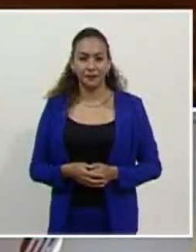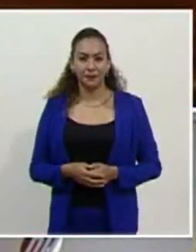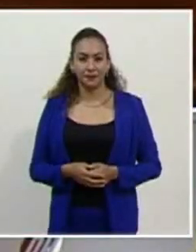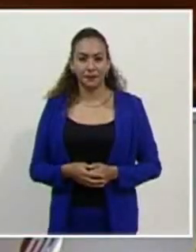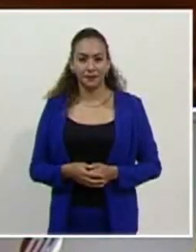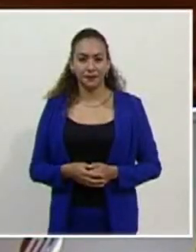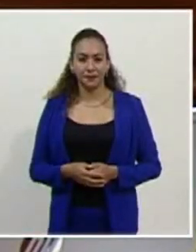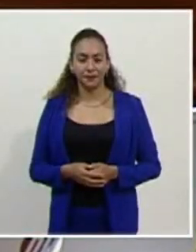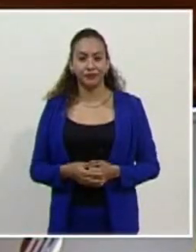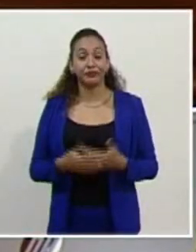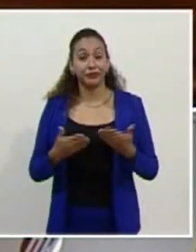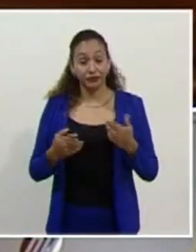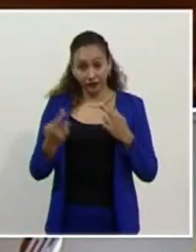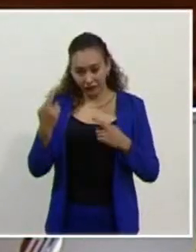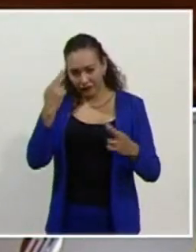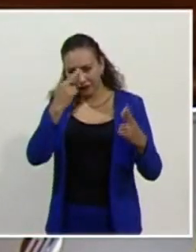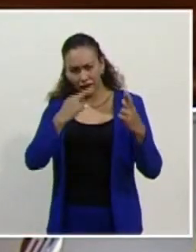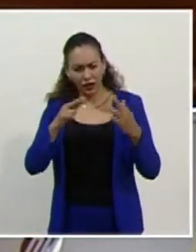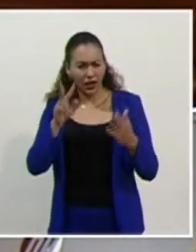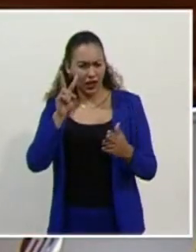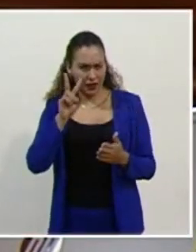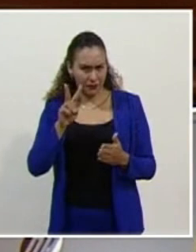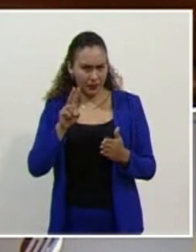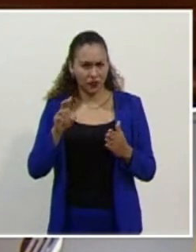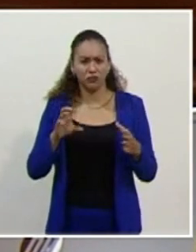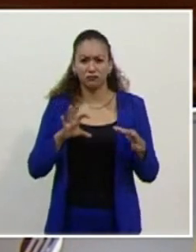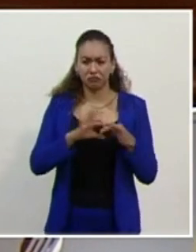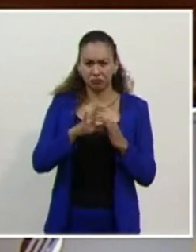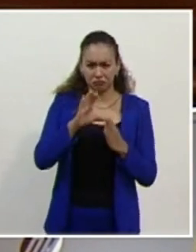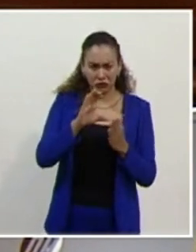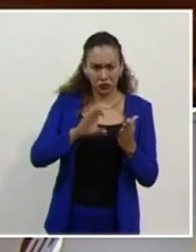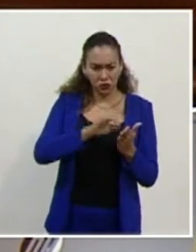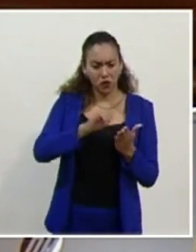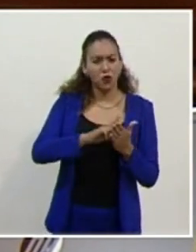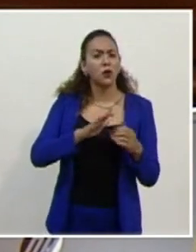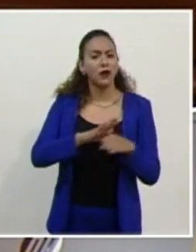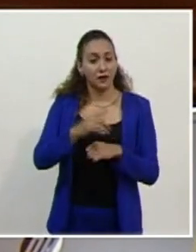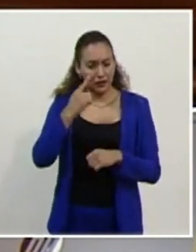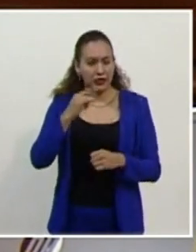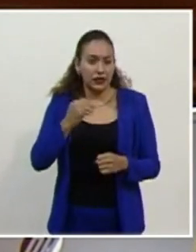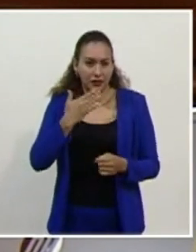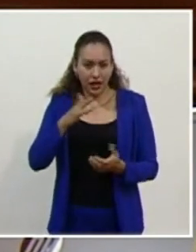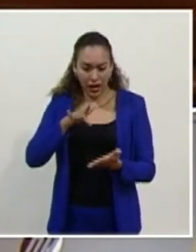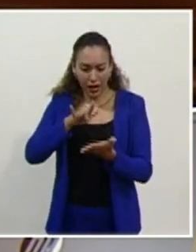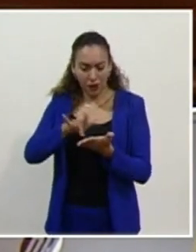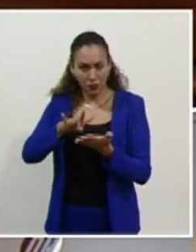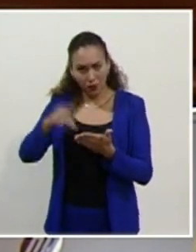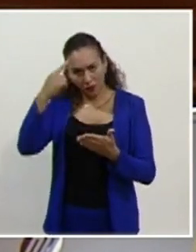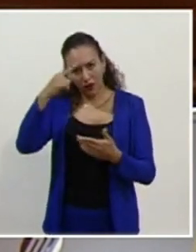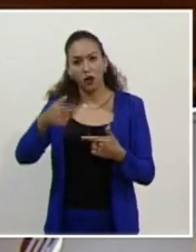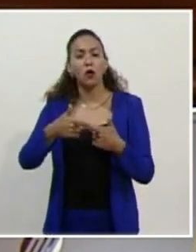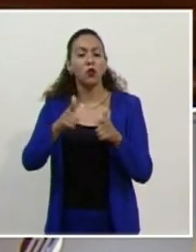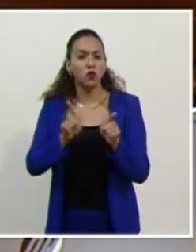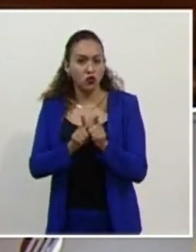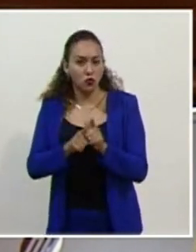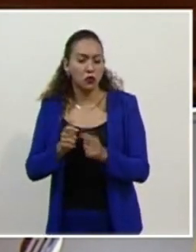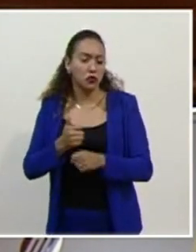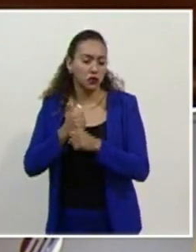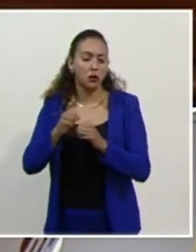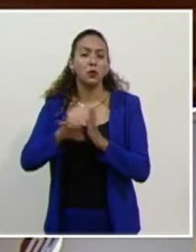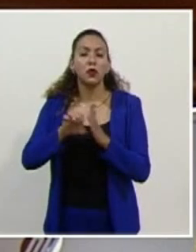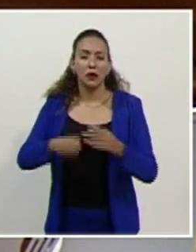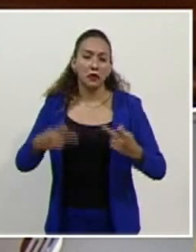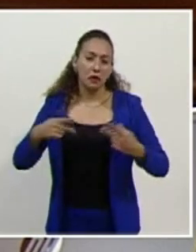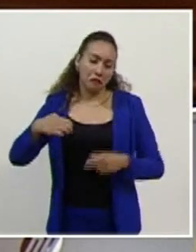No resulta inconstitucional dar apoyos para grupos vulnerables, como son las